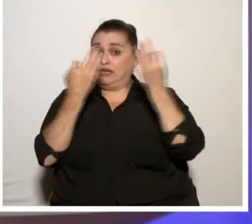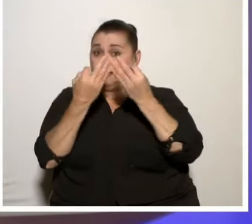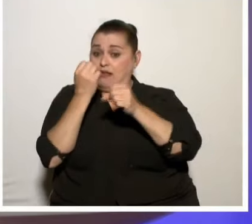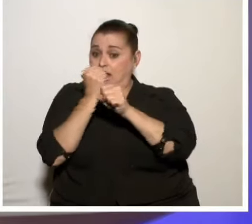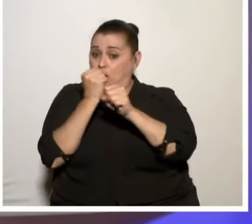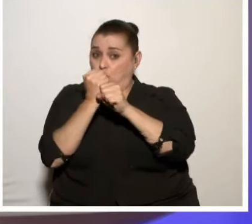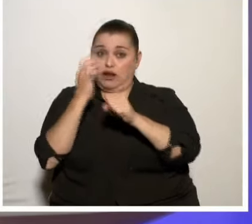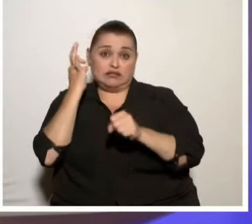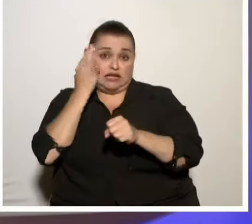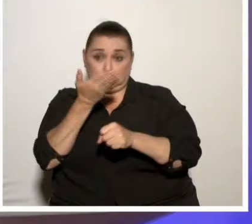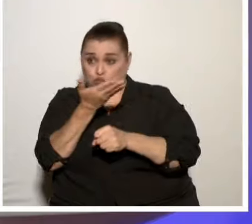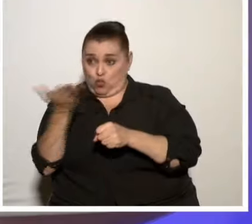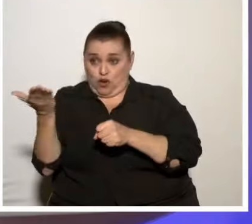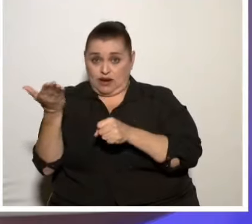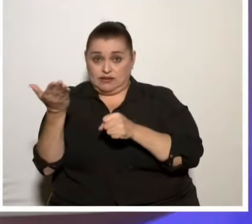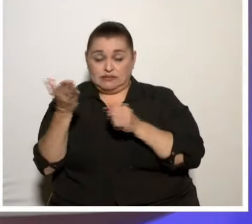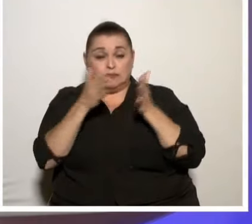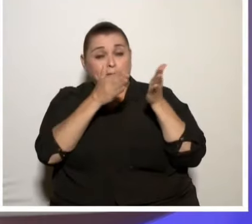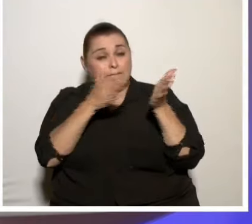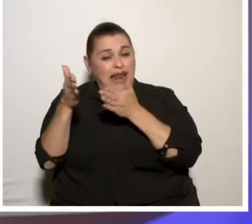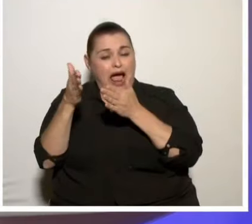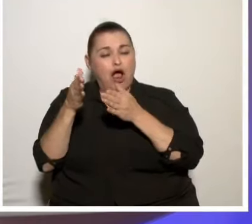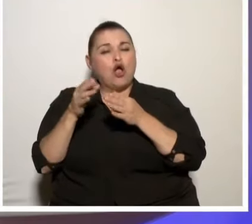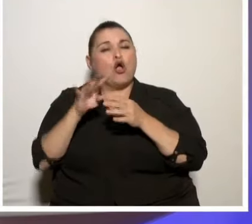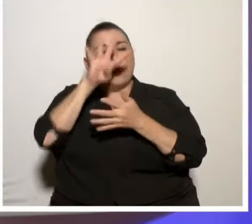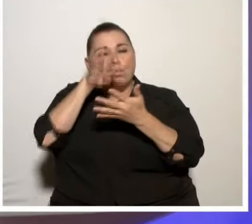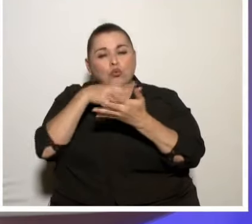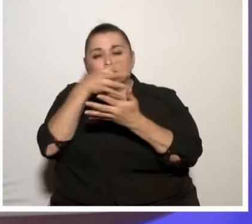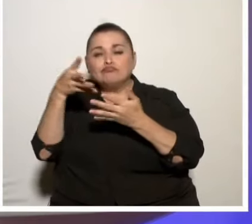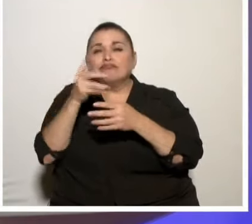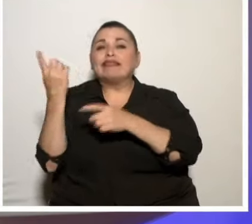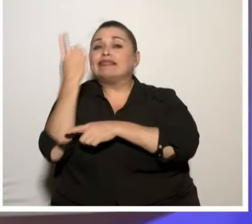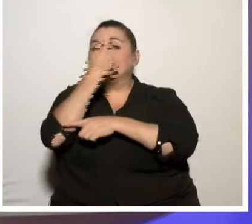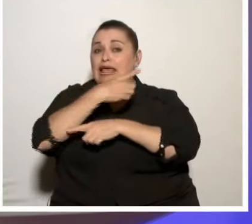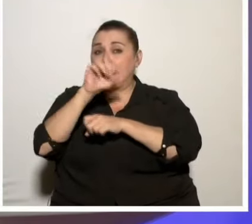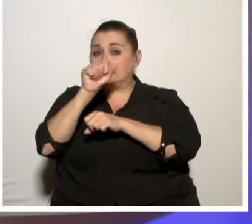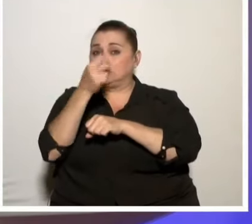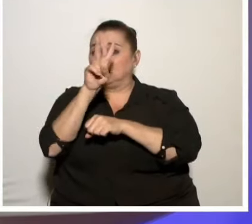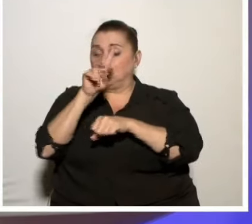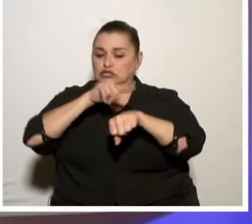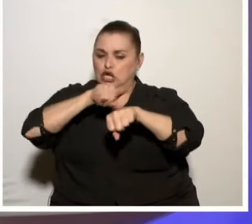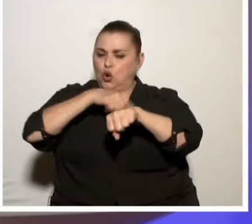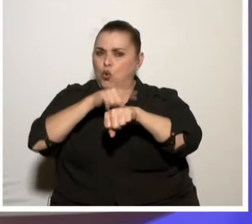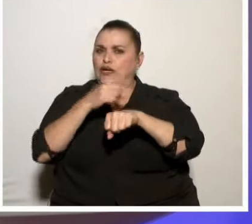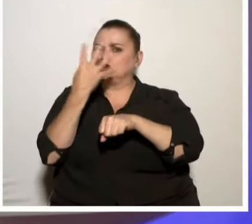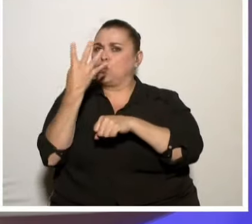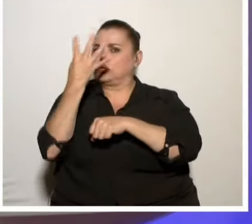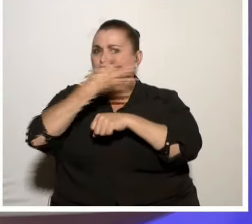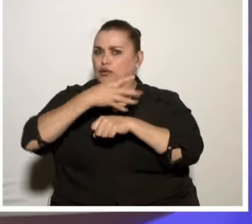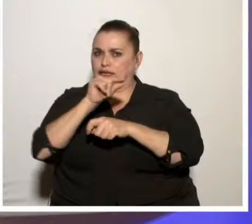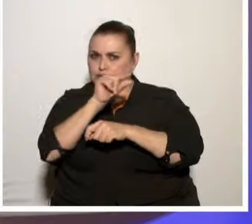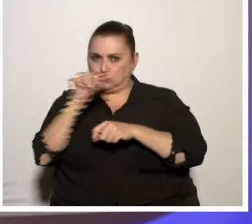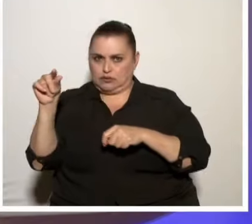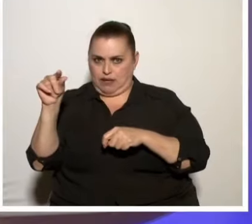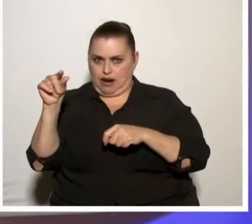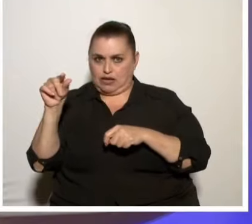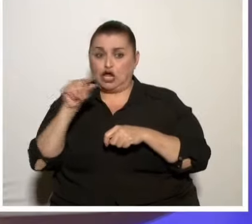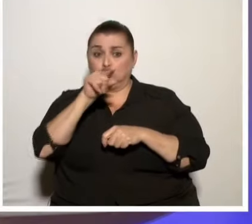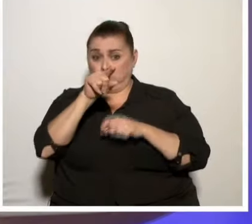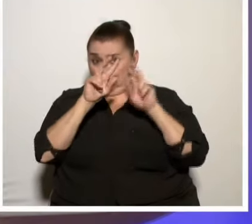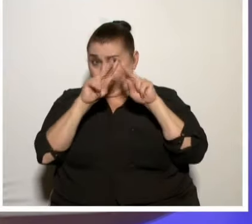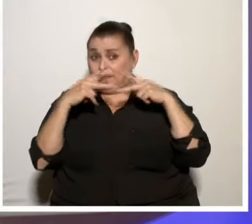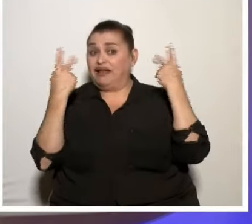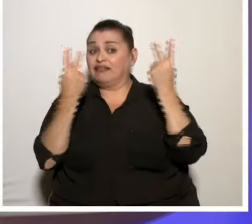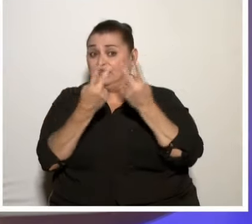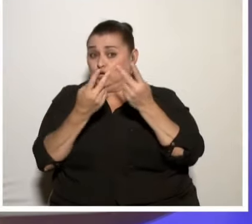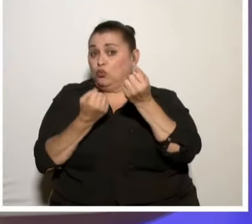de las mujeres el plan de jornadas diarias de 12 horas durante 4 días a la semana que su